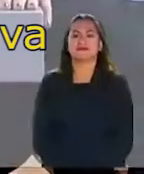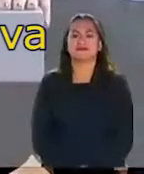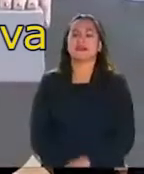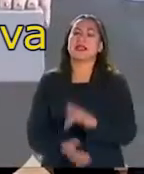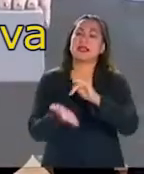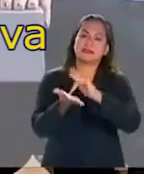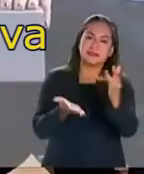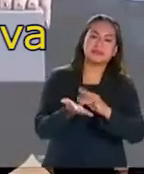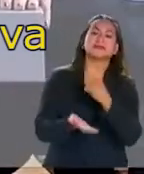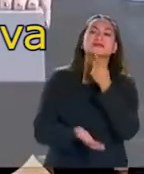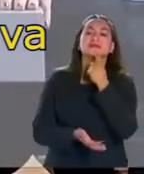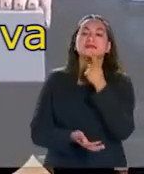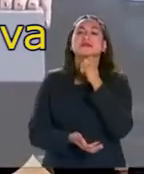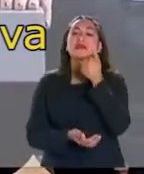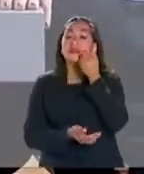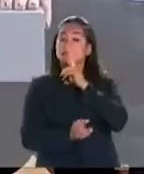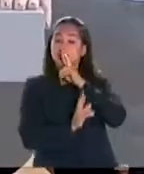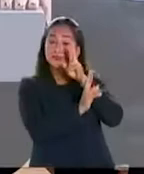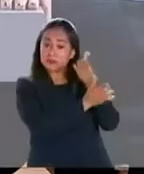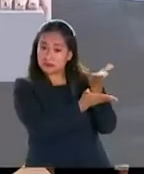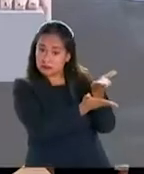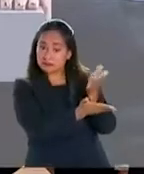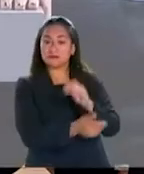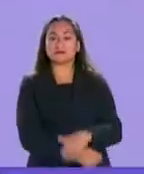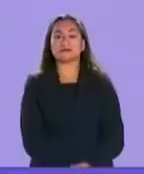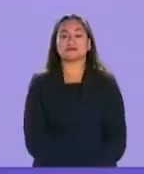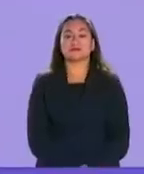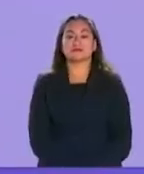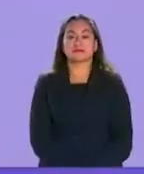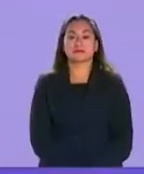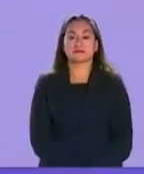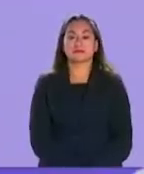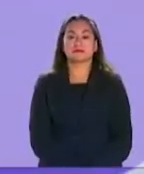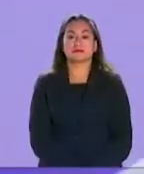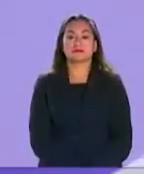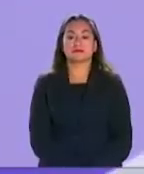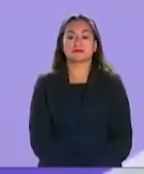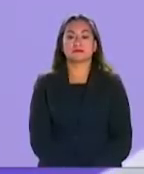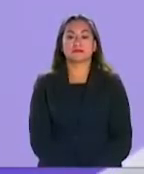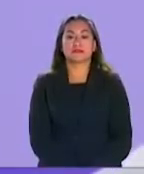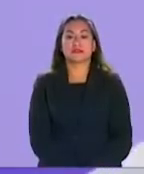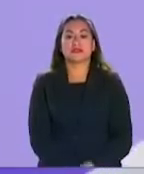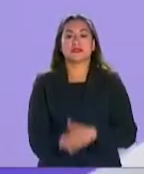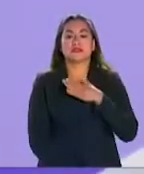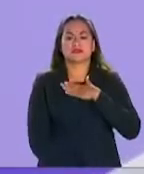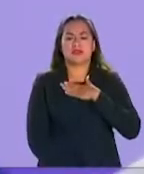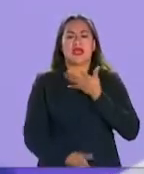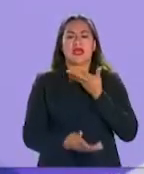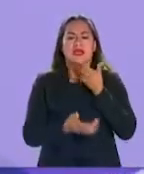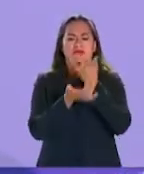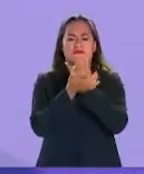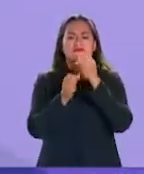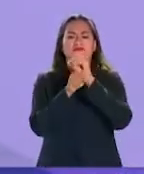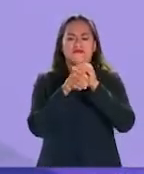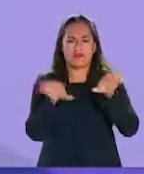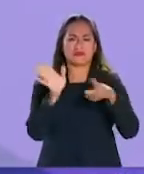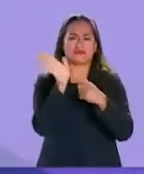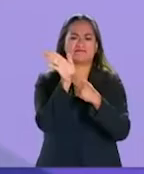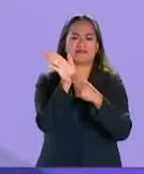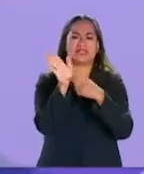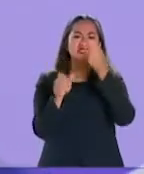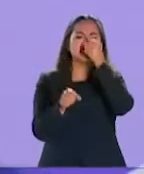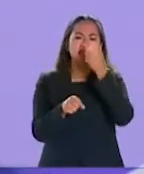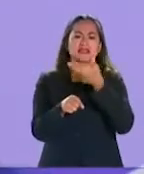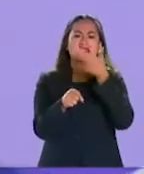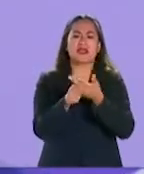no va a haber guerra comercial, por el contrario, se buscará que Donald Trump entre en razón con autoridad, soberanía, y Trump va a tener que aprender